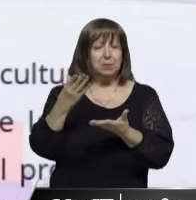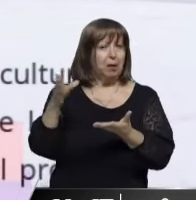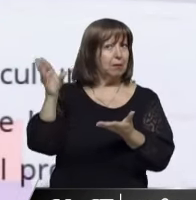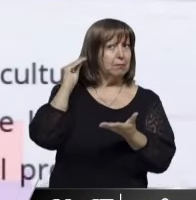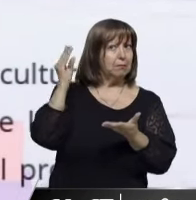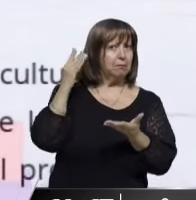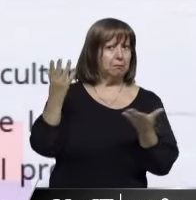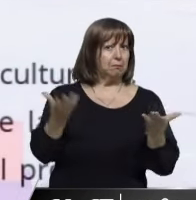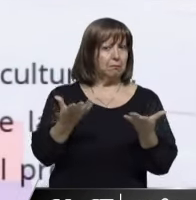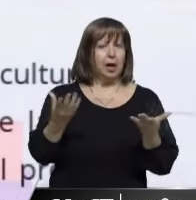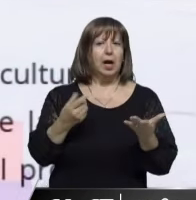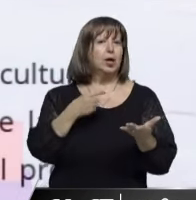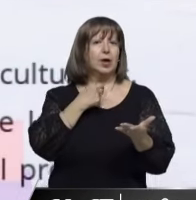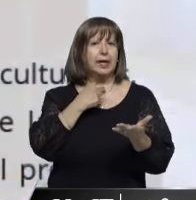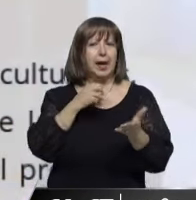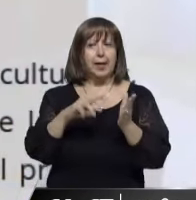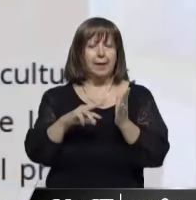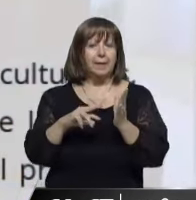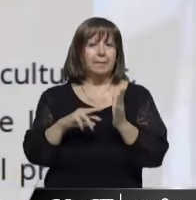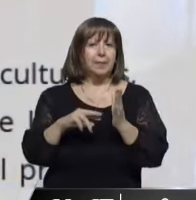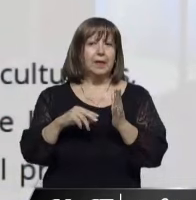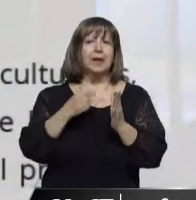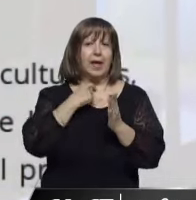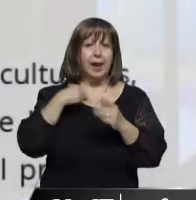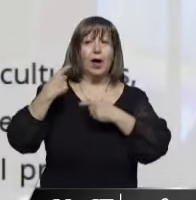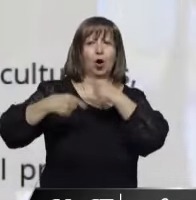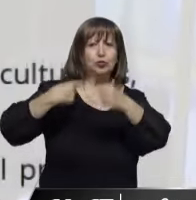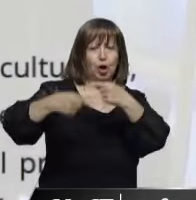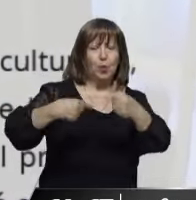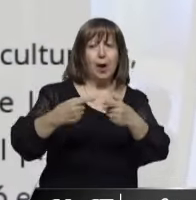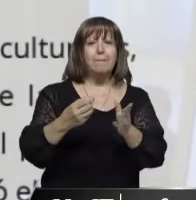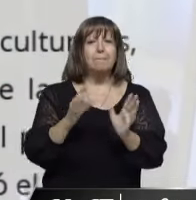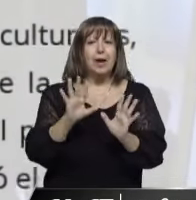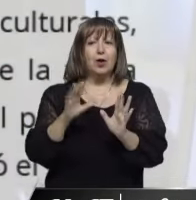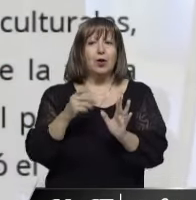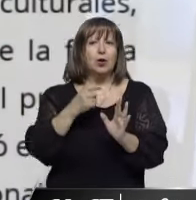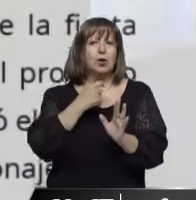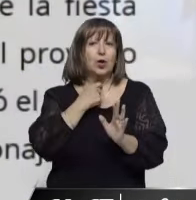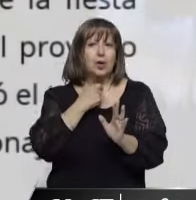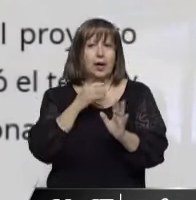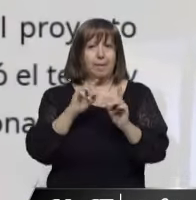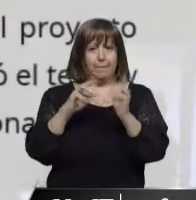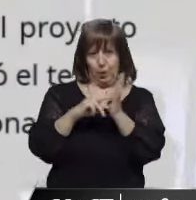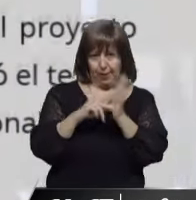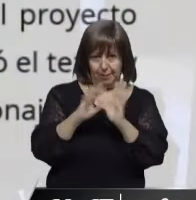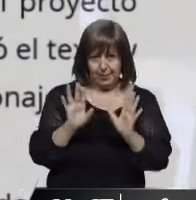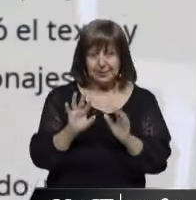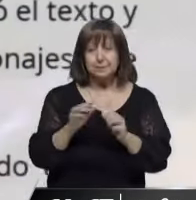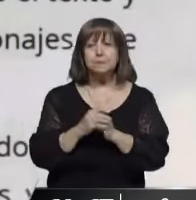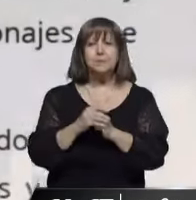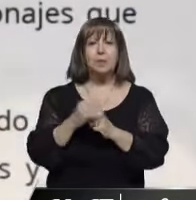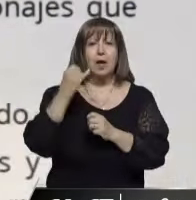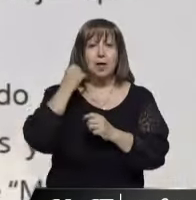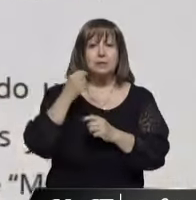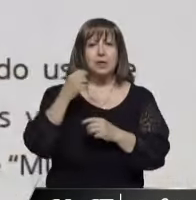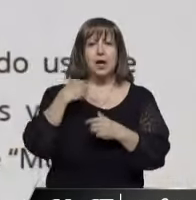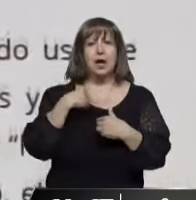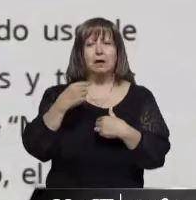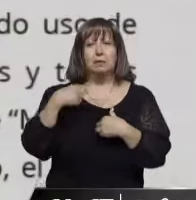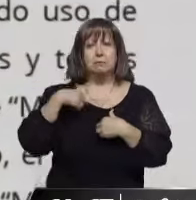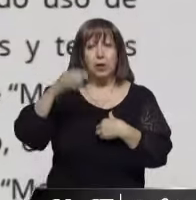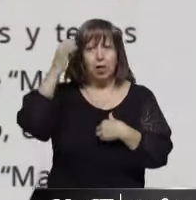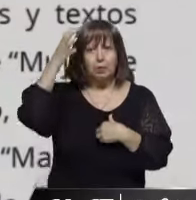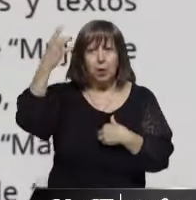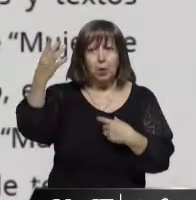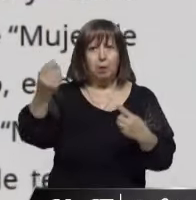no quiere que se termine complicando mucho más el tema. Recibió supuestas disculpas tanto